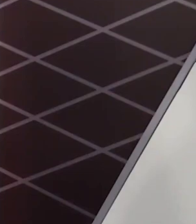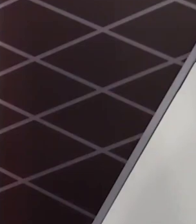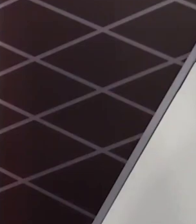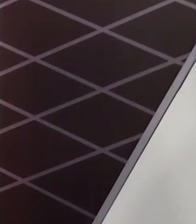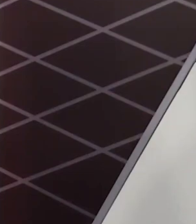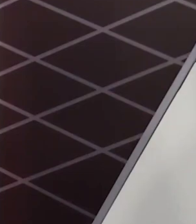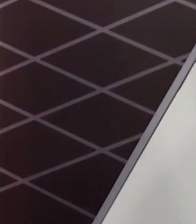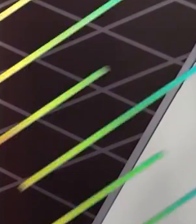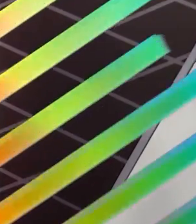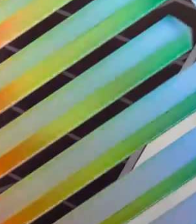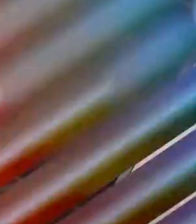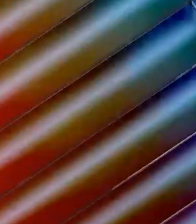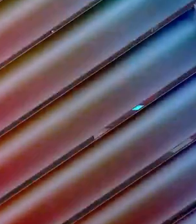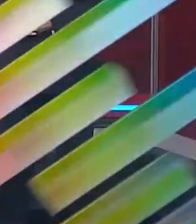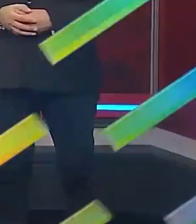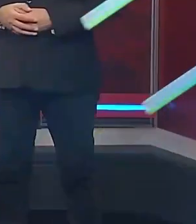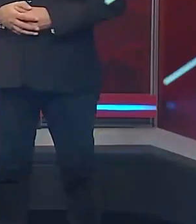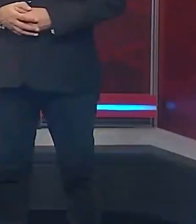Lunes.